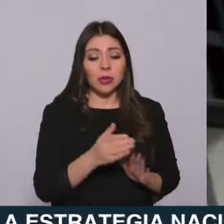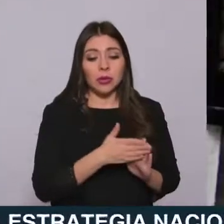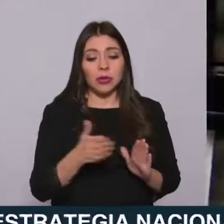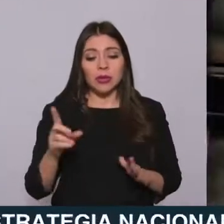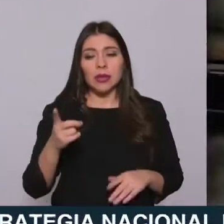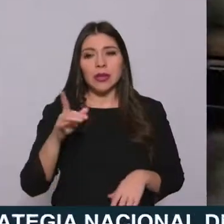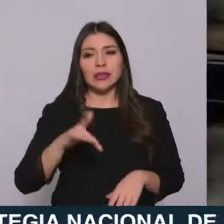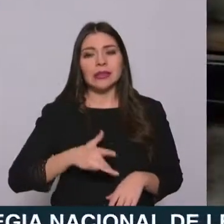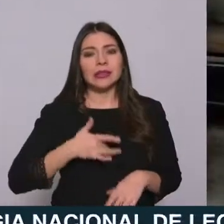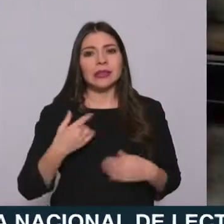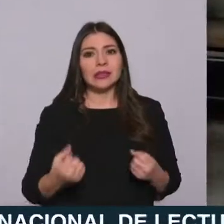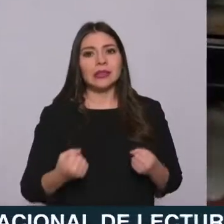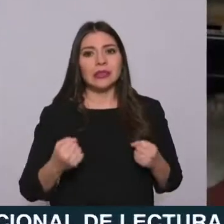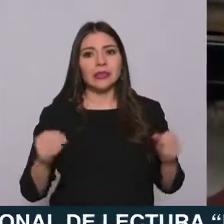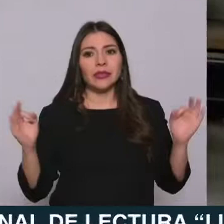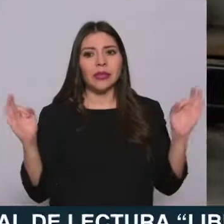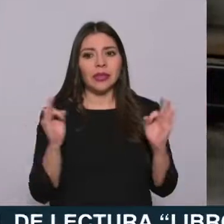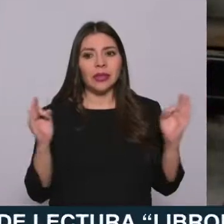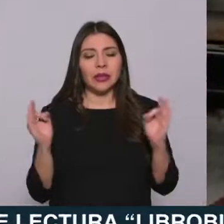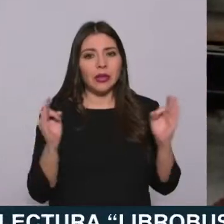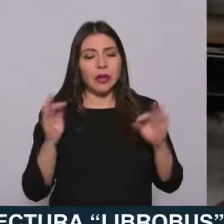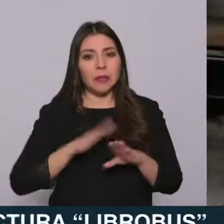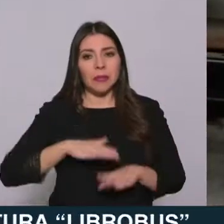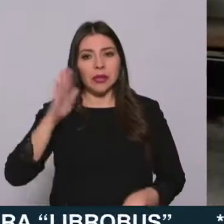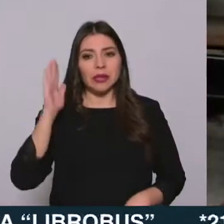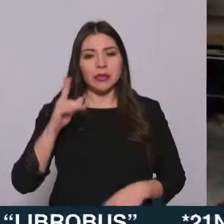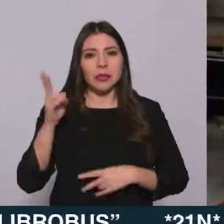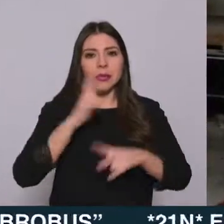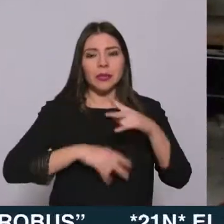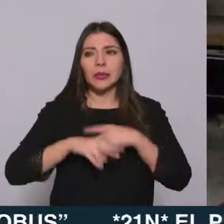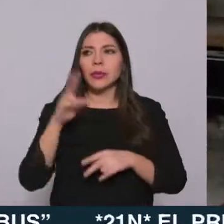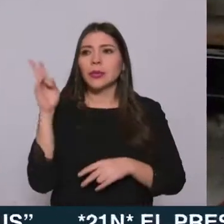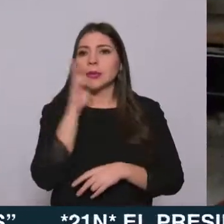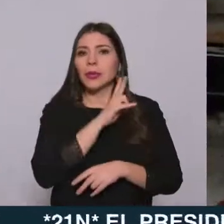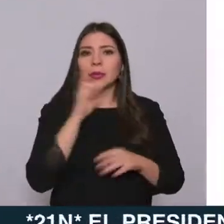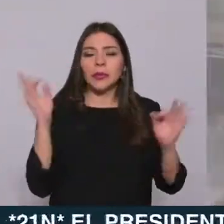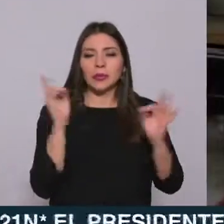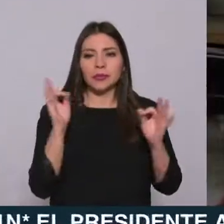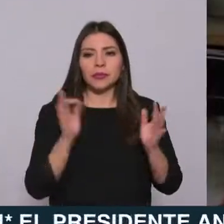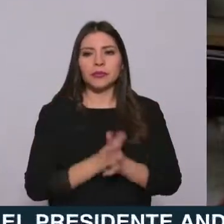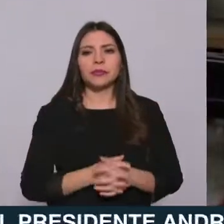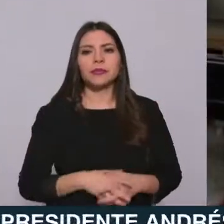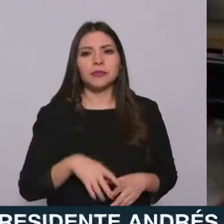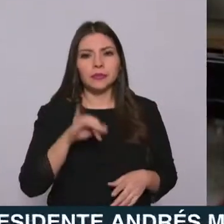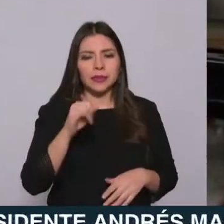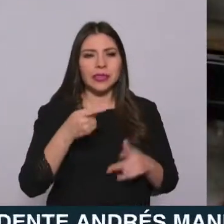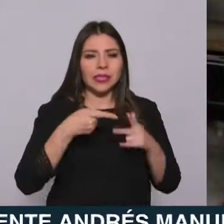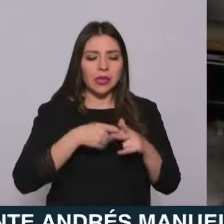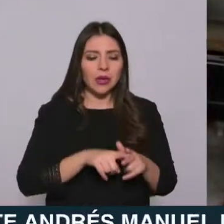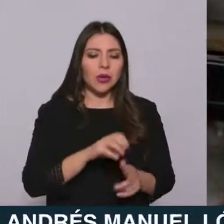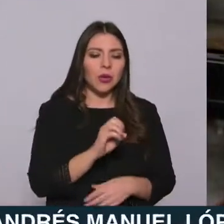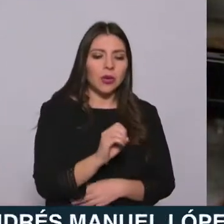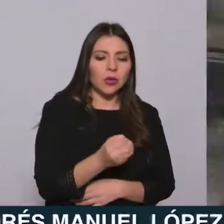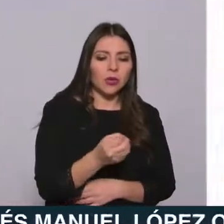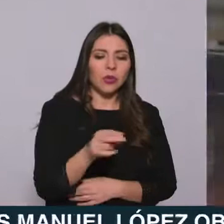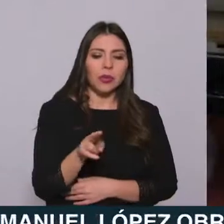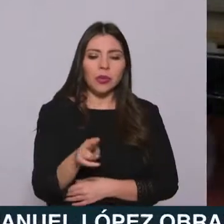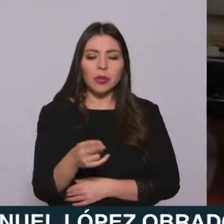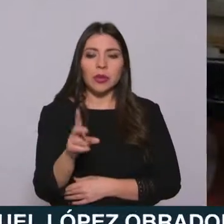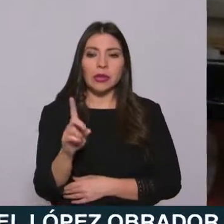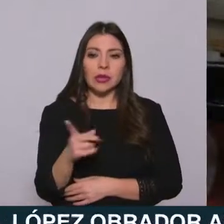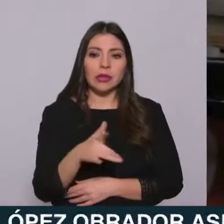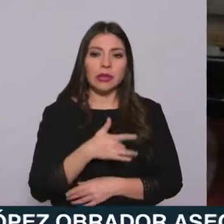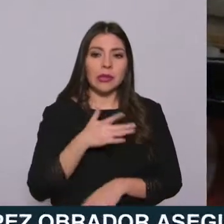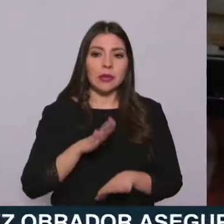heladas. Pues sí, un poquito fuerte en su temporada, desde octubre, noviembre y diciembre. Esta